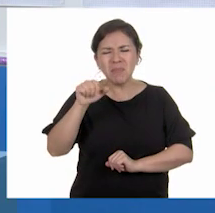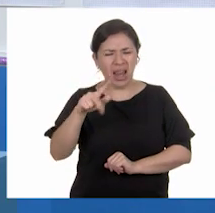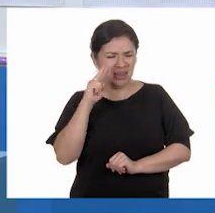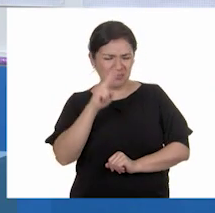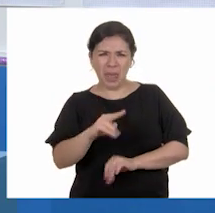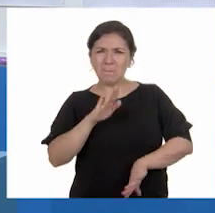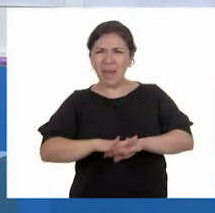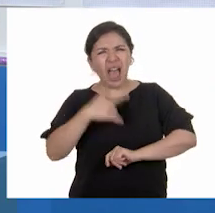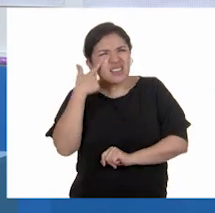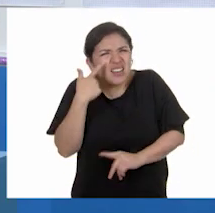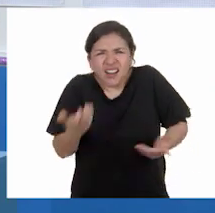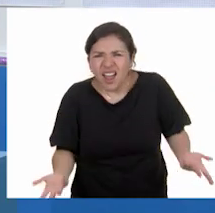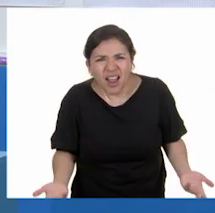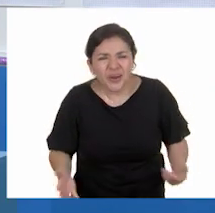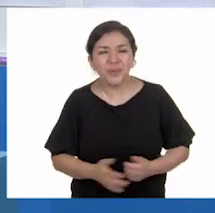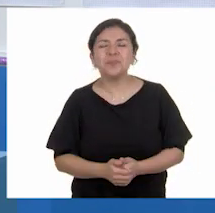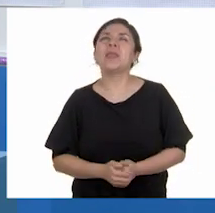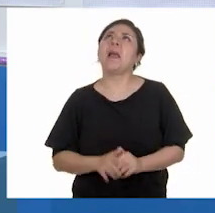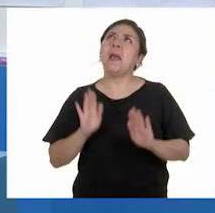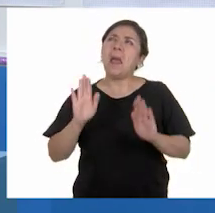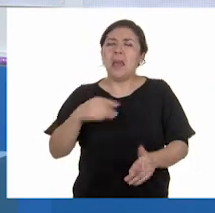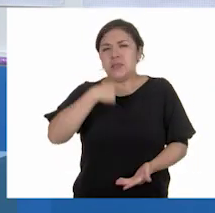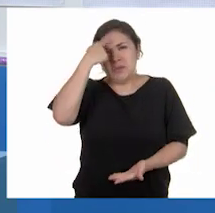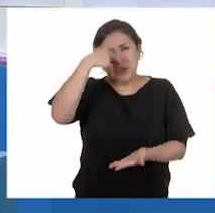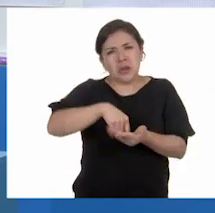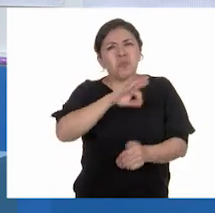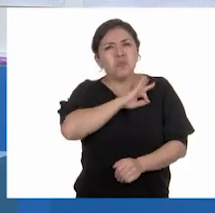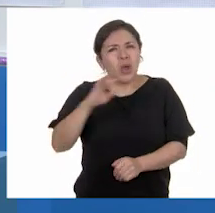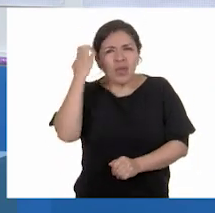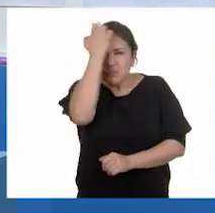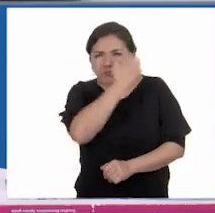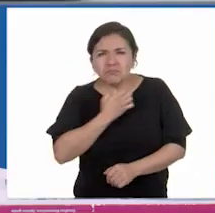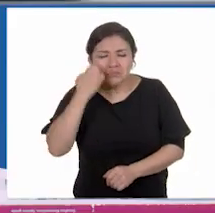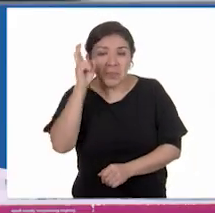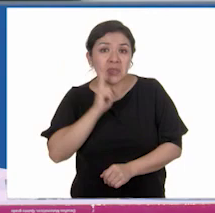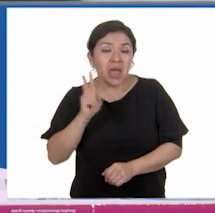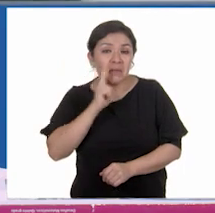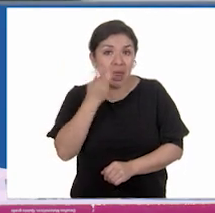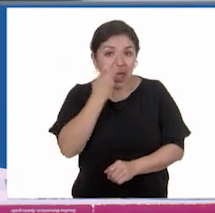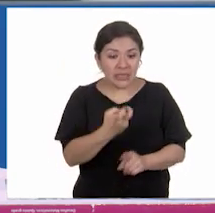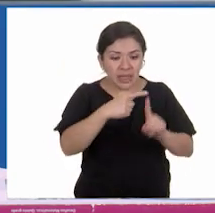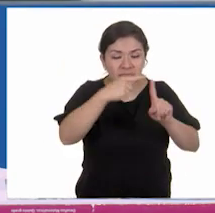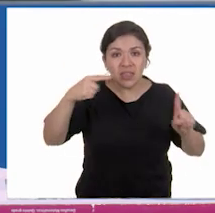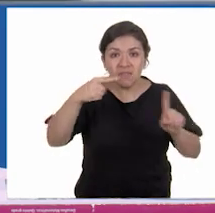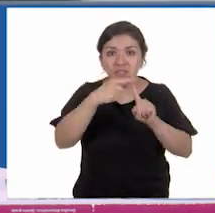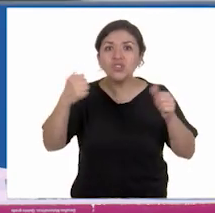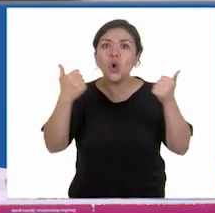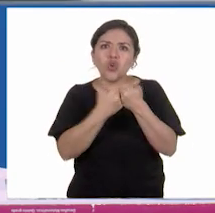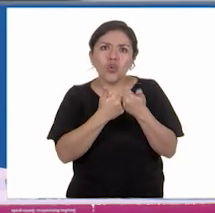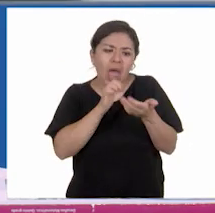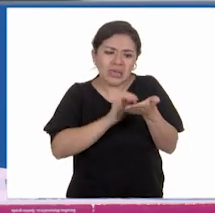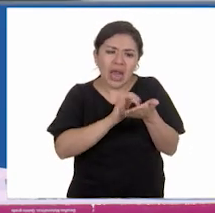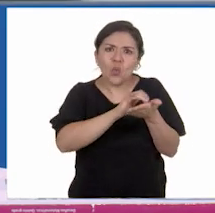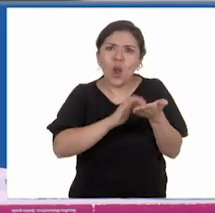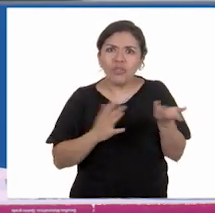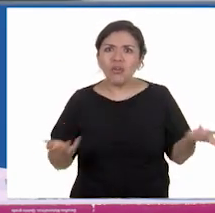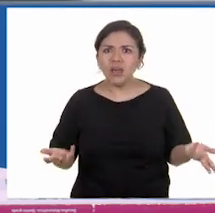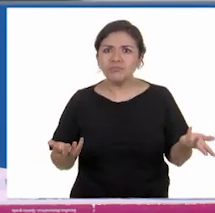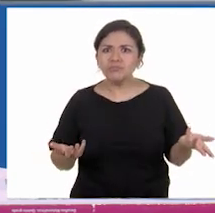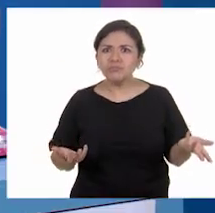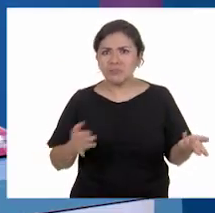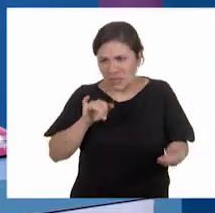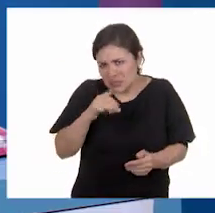raro. Pues yo creo que podemos verificar las divisiones con la calculadora, ¿no cree, maestra?